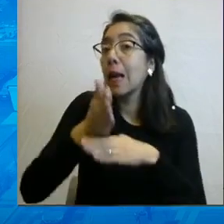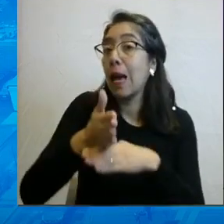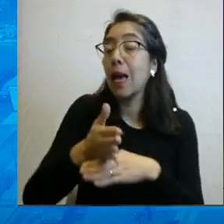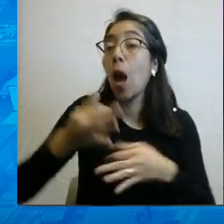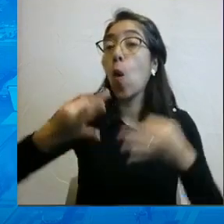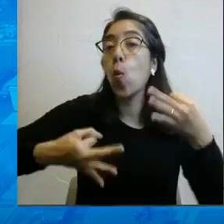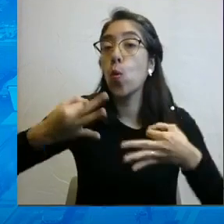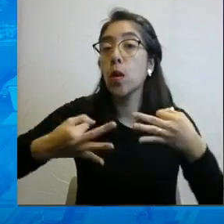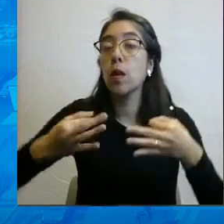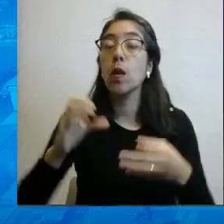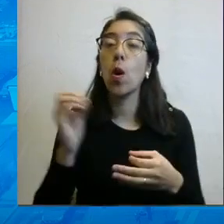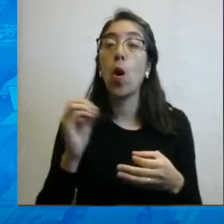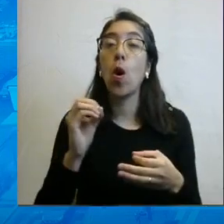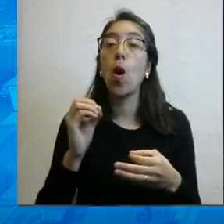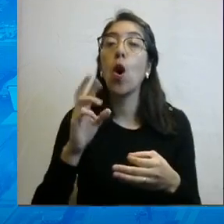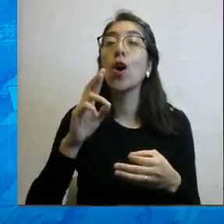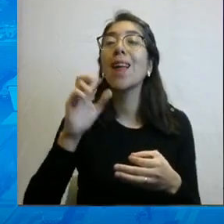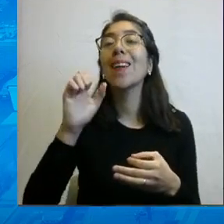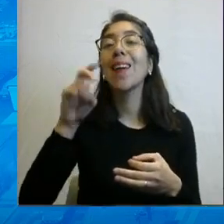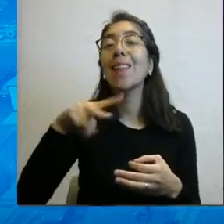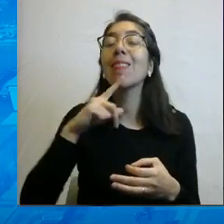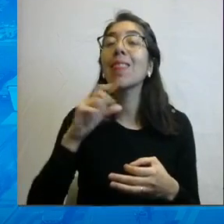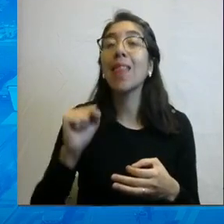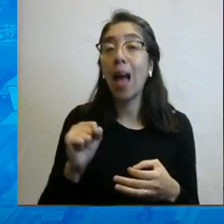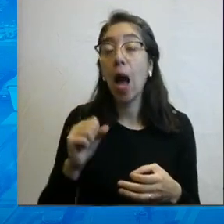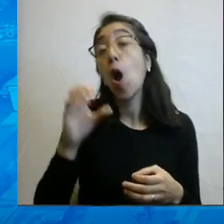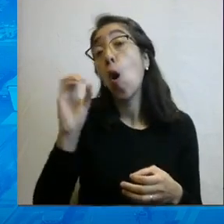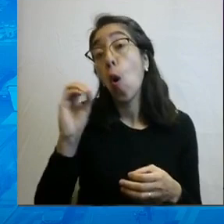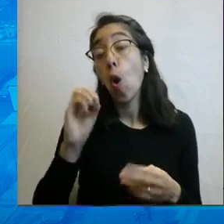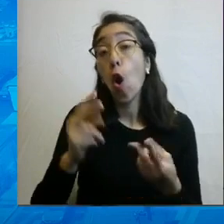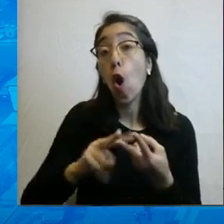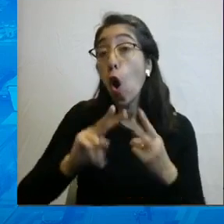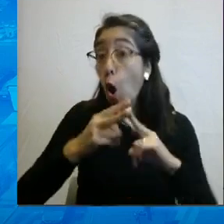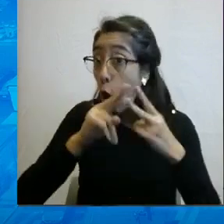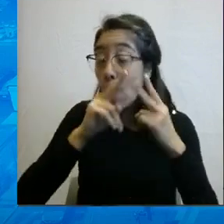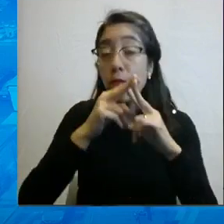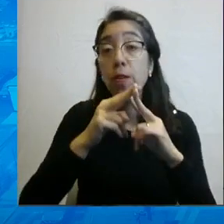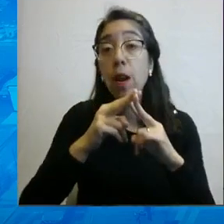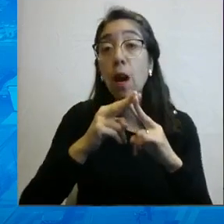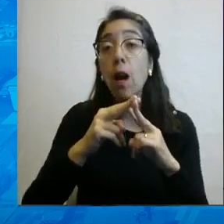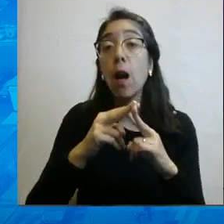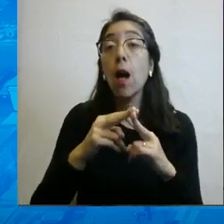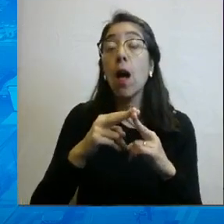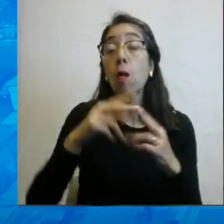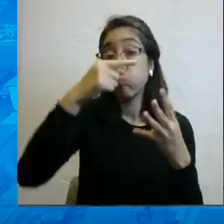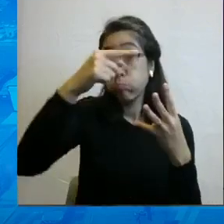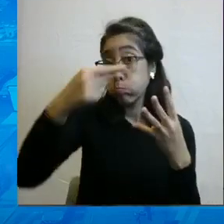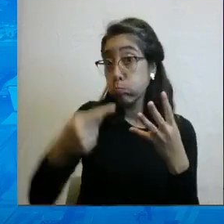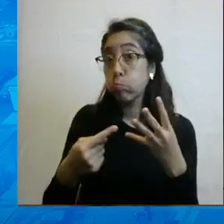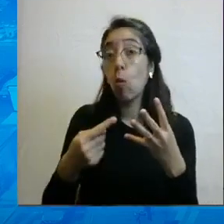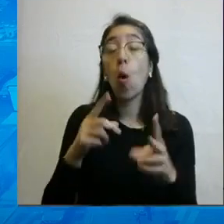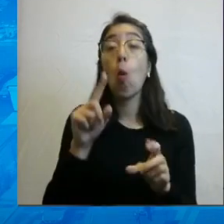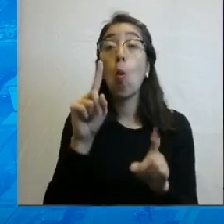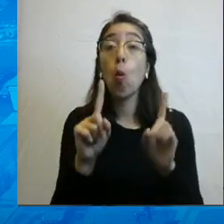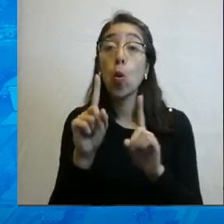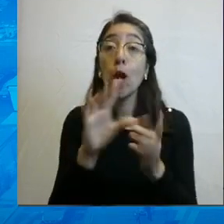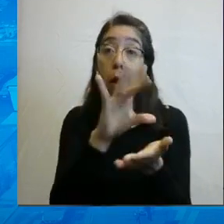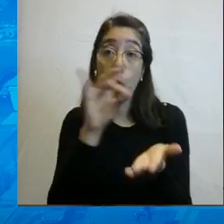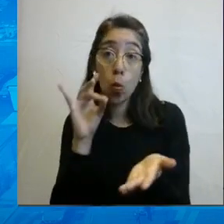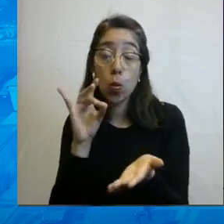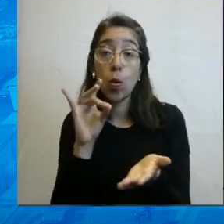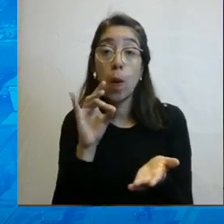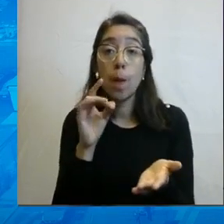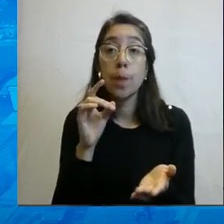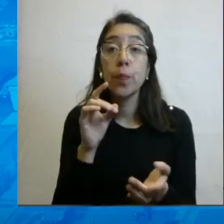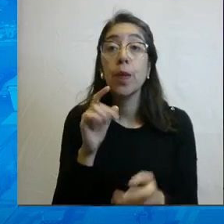pasar por renta o pasar por obra para que obra o renta o se pronunciaran sobre esos casos.